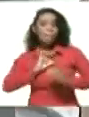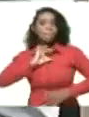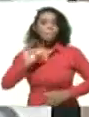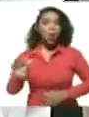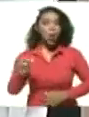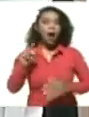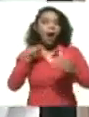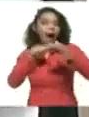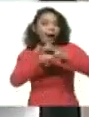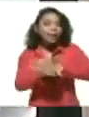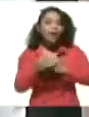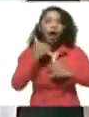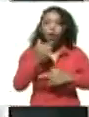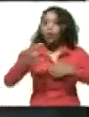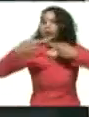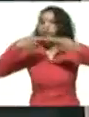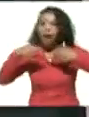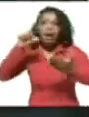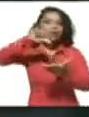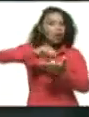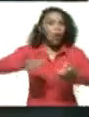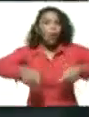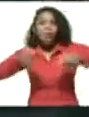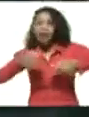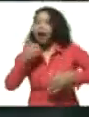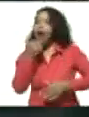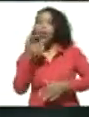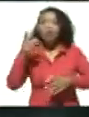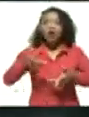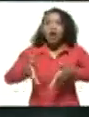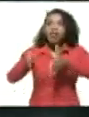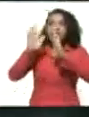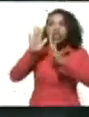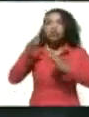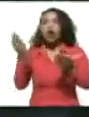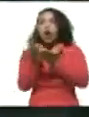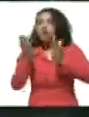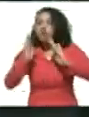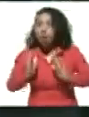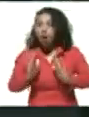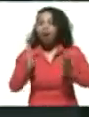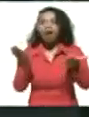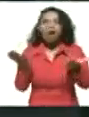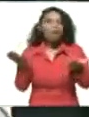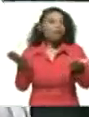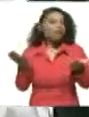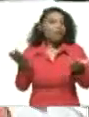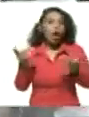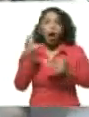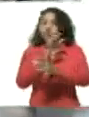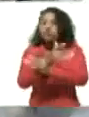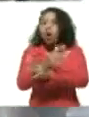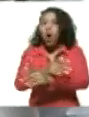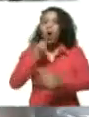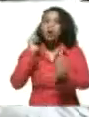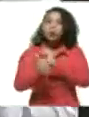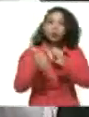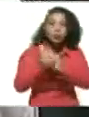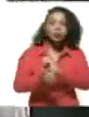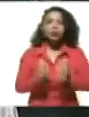establecimiento a un restaurado un centro comercial a un edificio a una escuela el juego deportivo